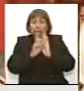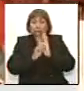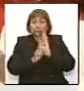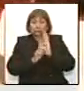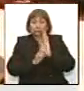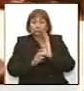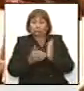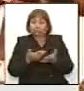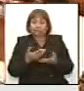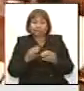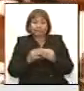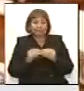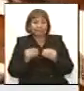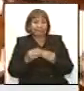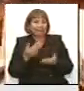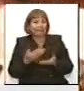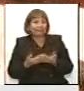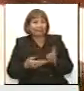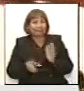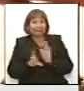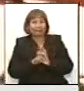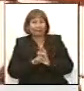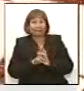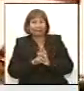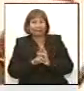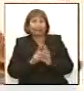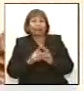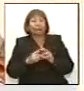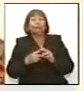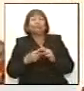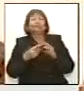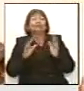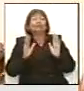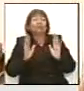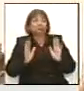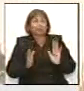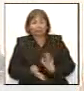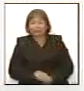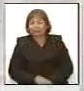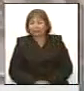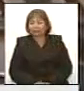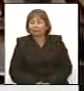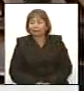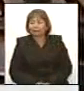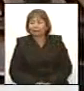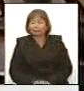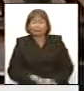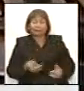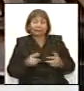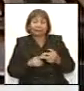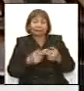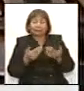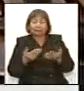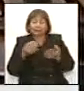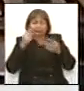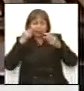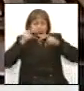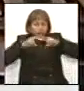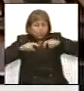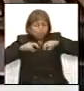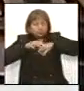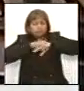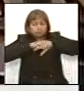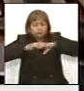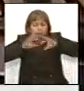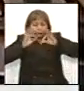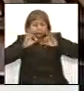es la producción de proyectos de ley o iniciativas legislativas. A partir de un análisis detallado del